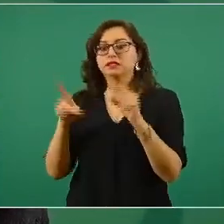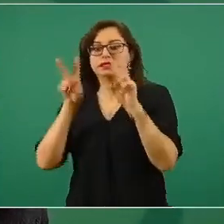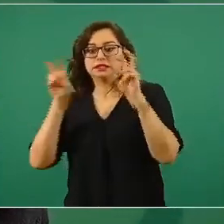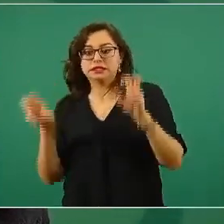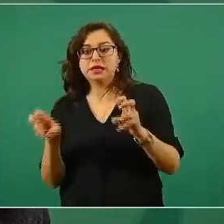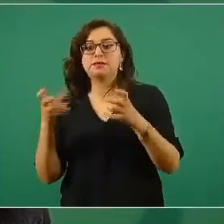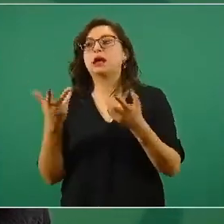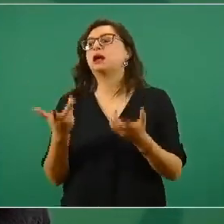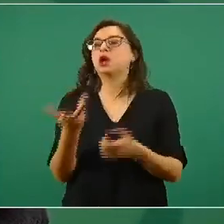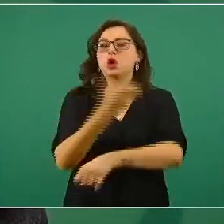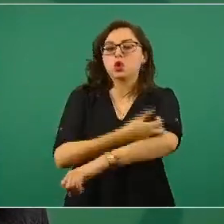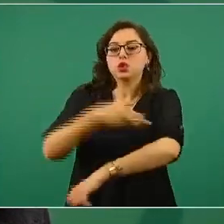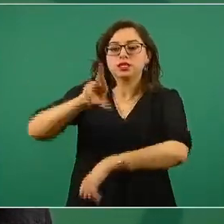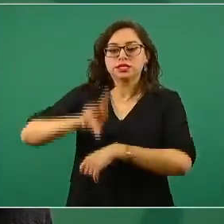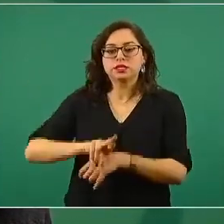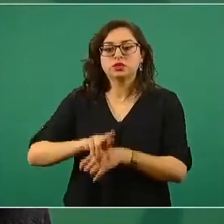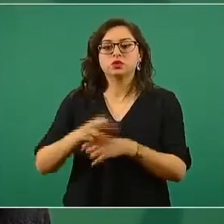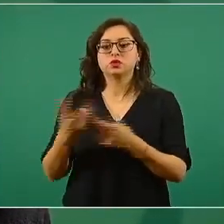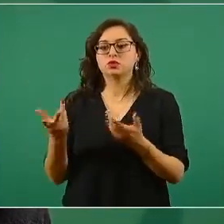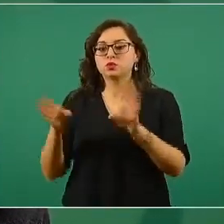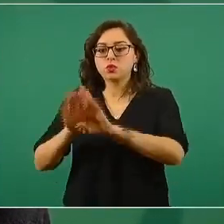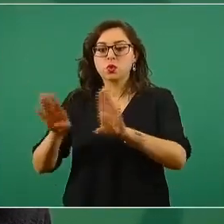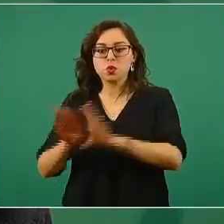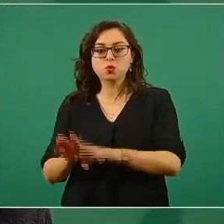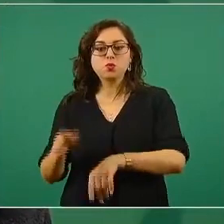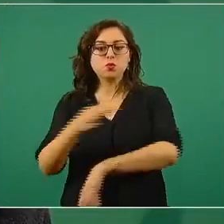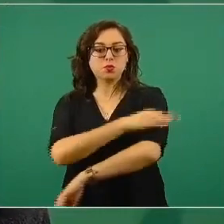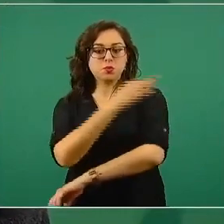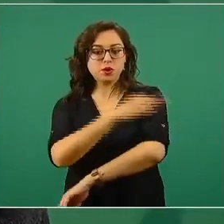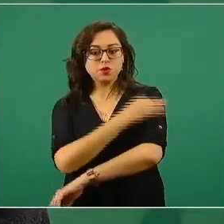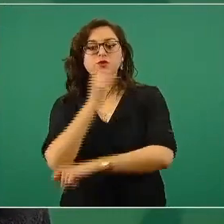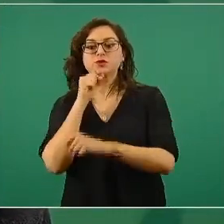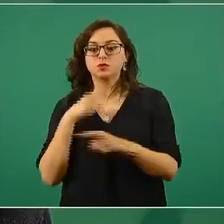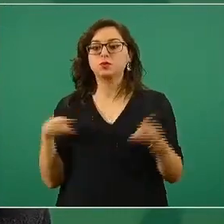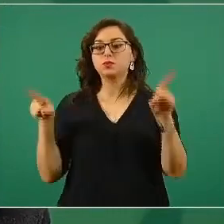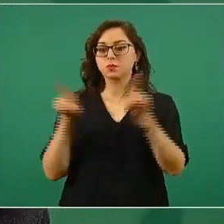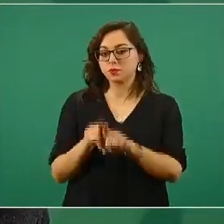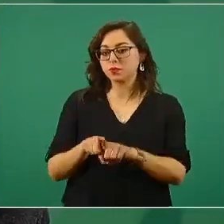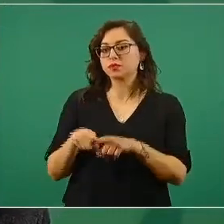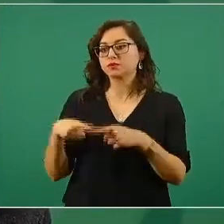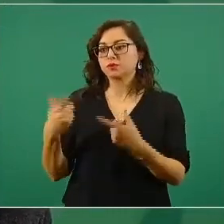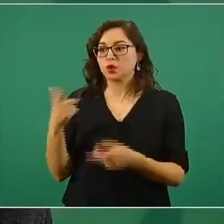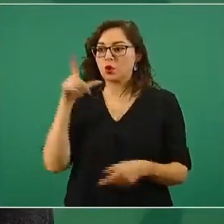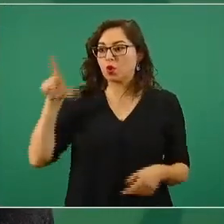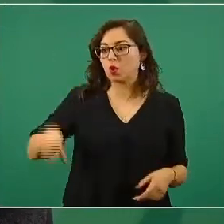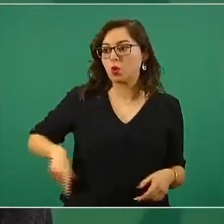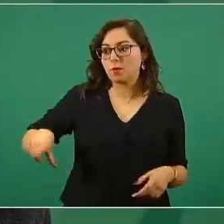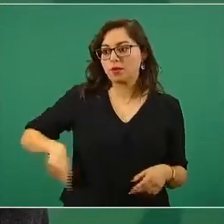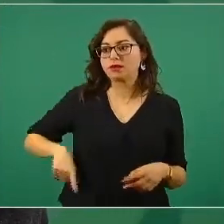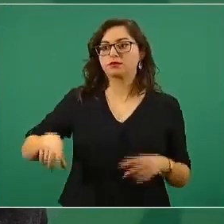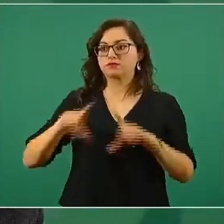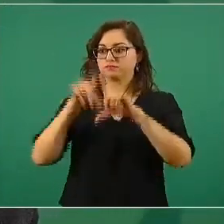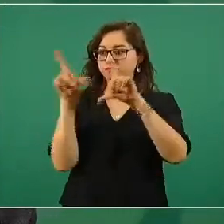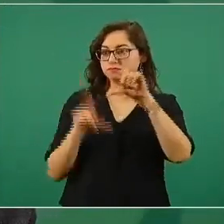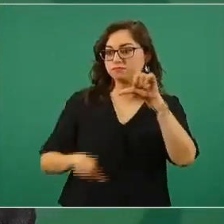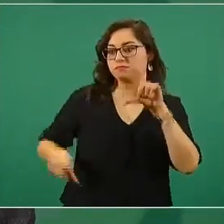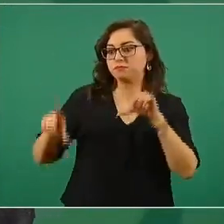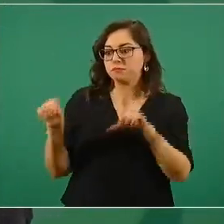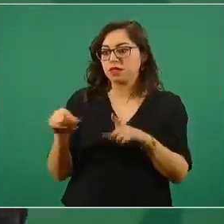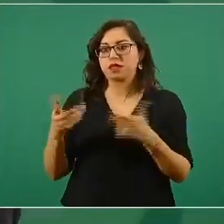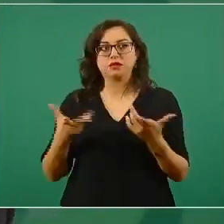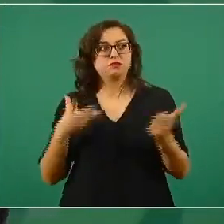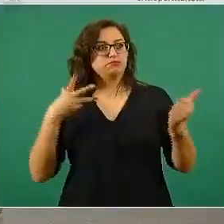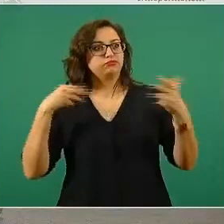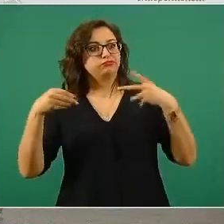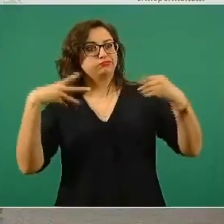áreas, tanto en la campaña de vacunación como también en la respuesta que el gobierno de México está realizando ante